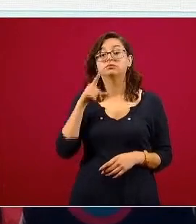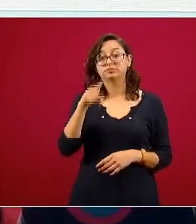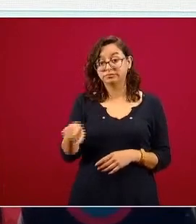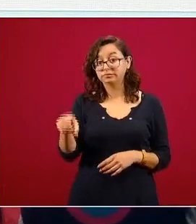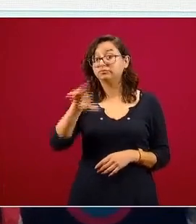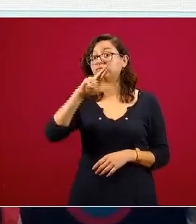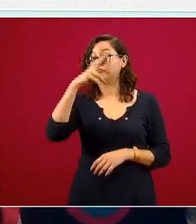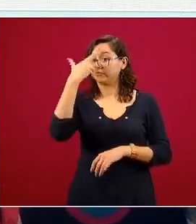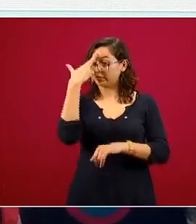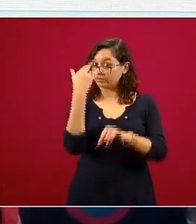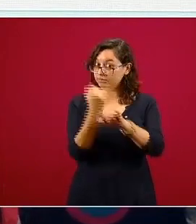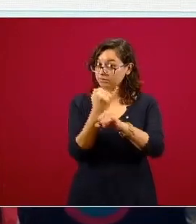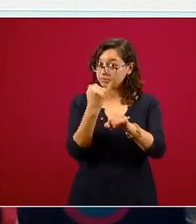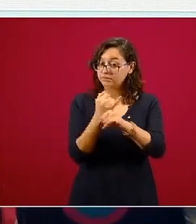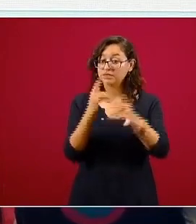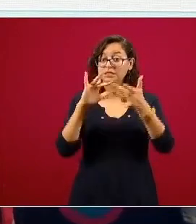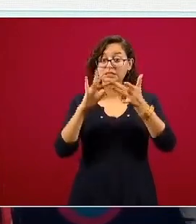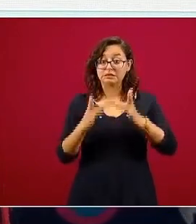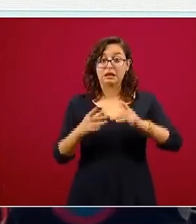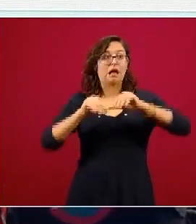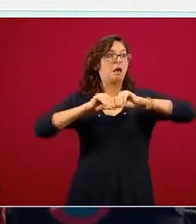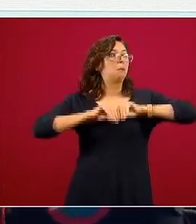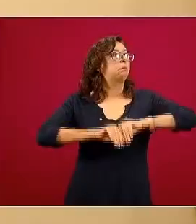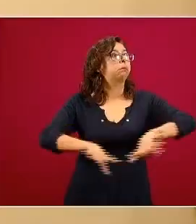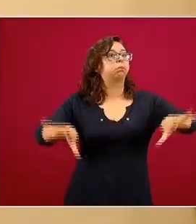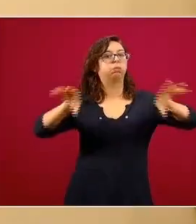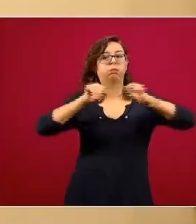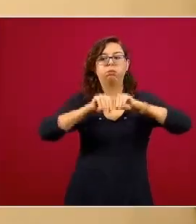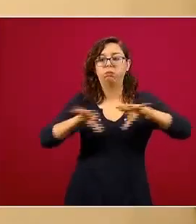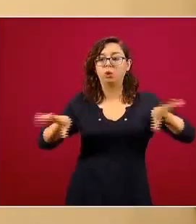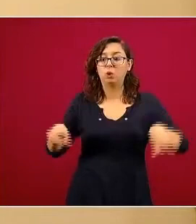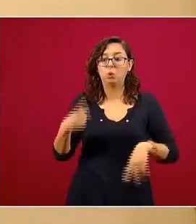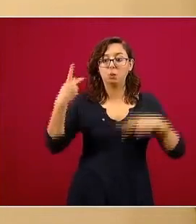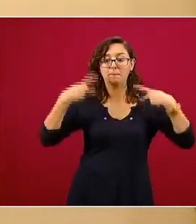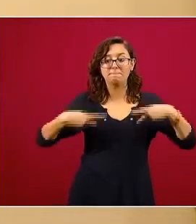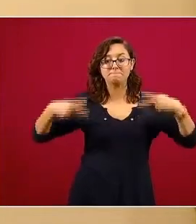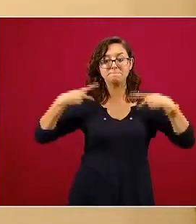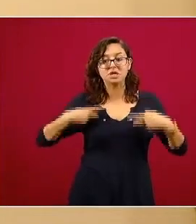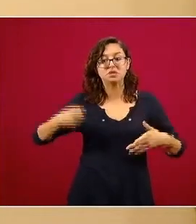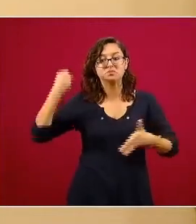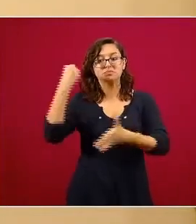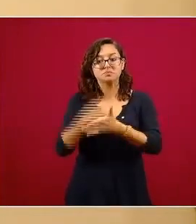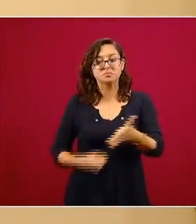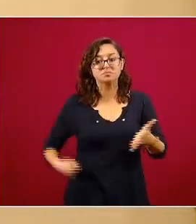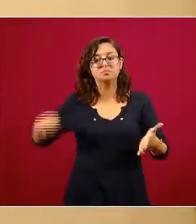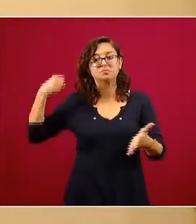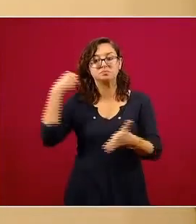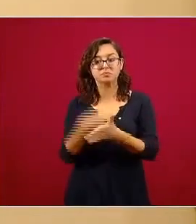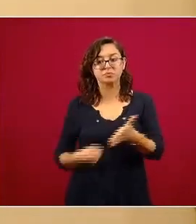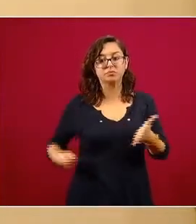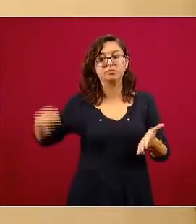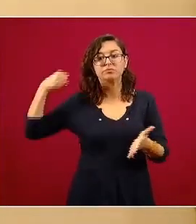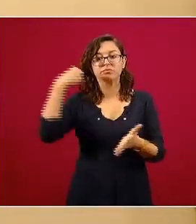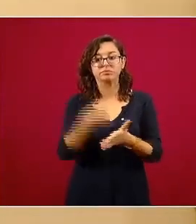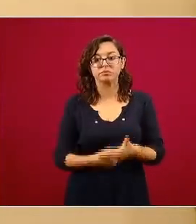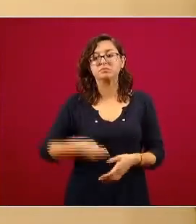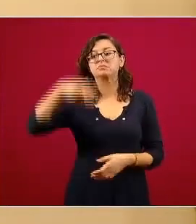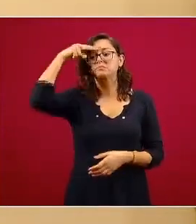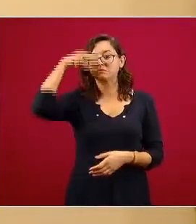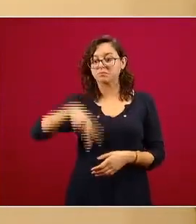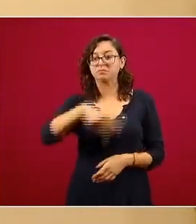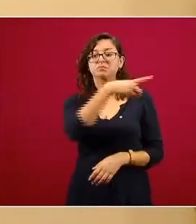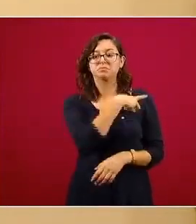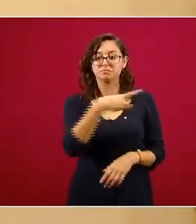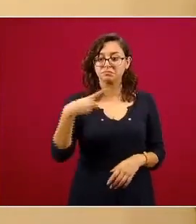comunicación, hubo una persona que estuvo insistiendo en que México debería